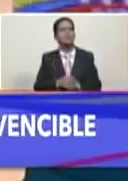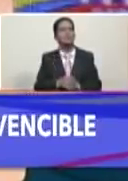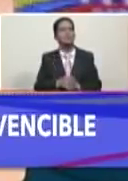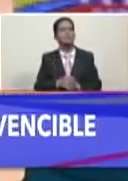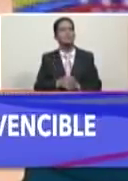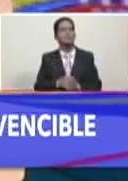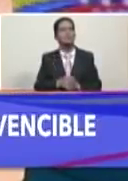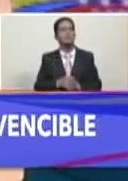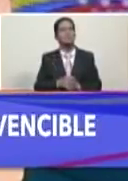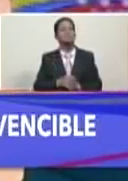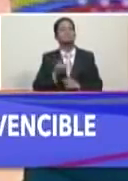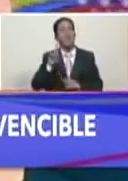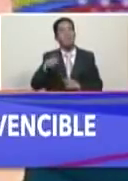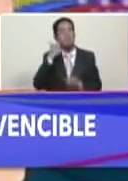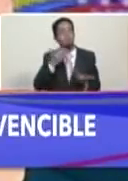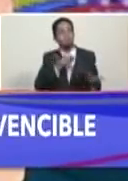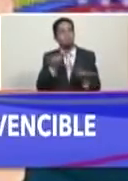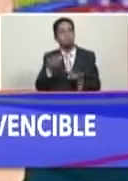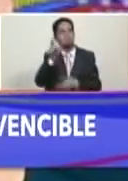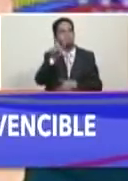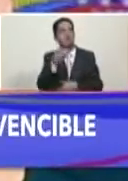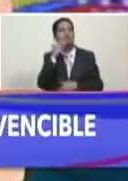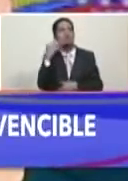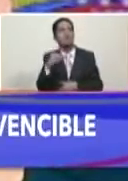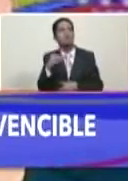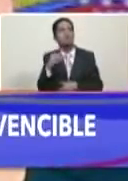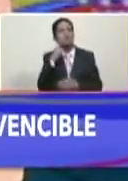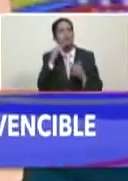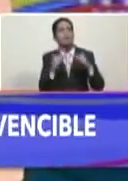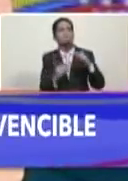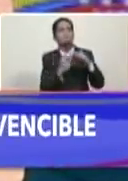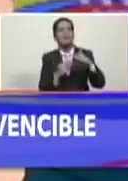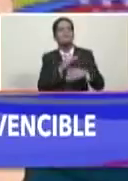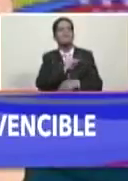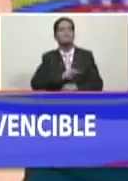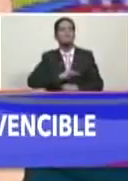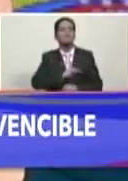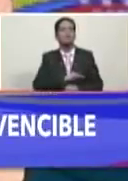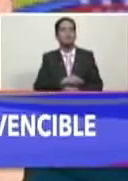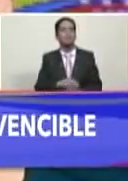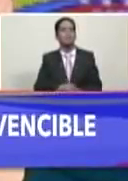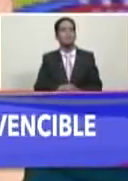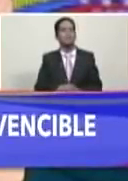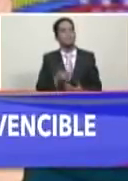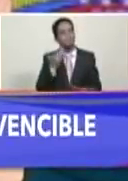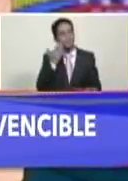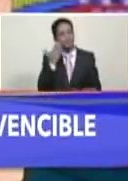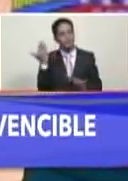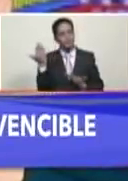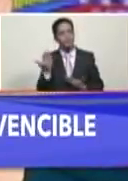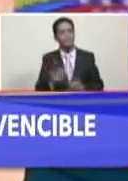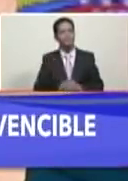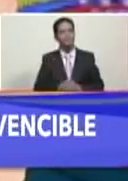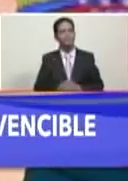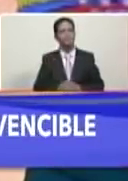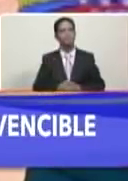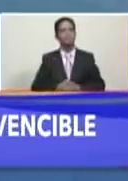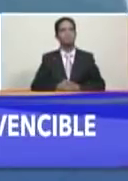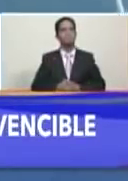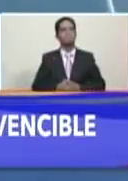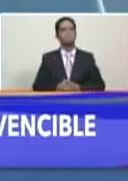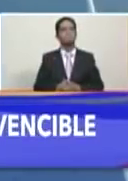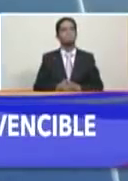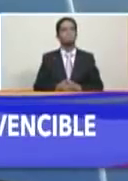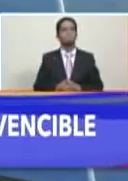para regalarle a la juventud de Trujillo esta gran base de misión de paz. Adelante, el alcalde Omar Pérez,